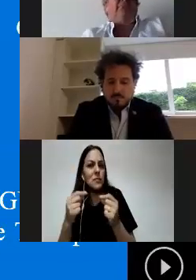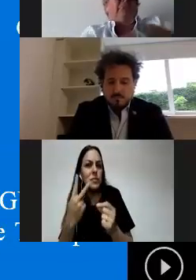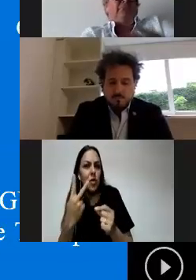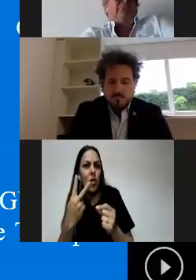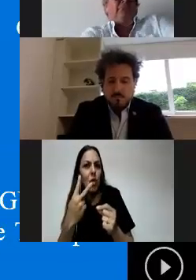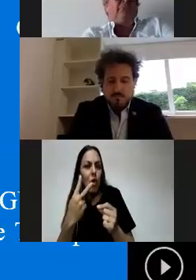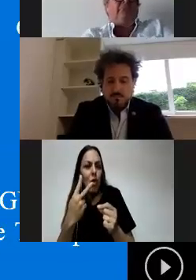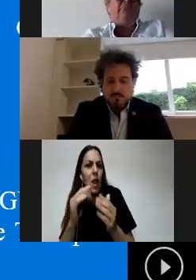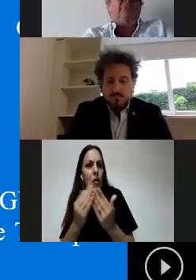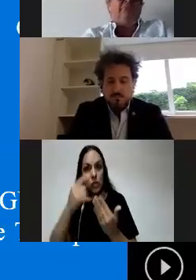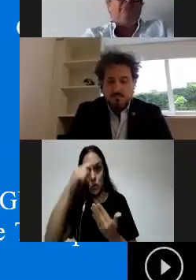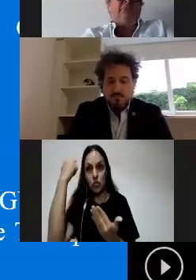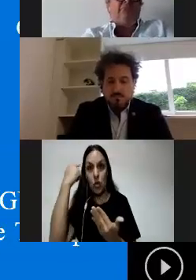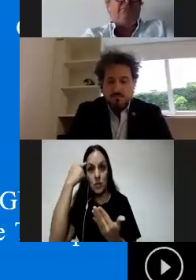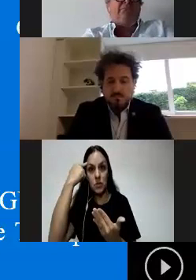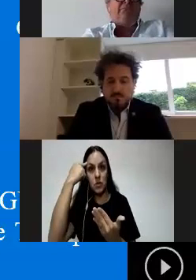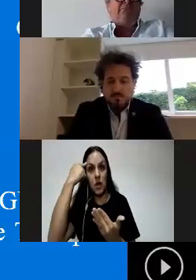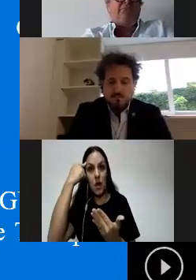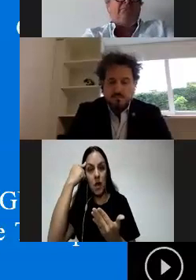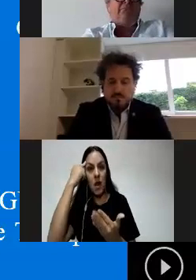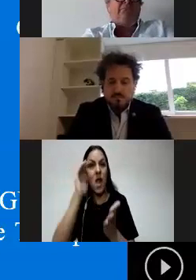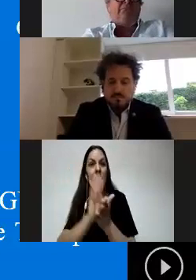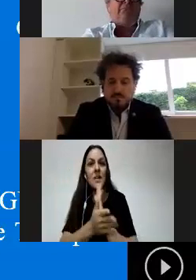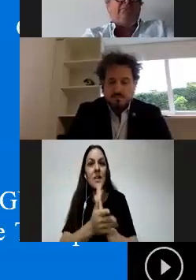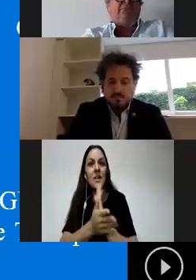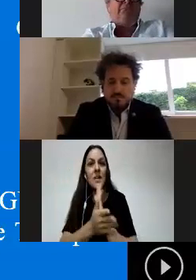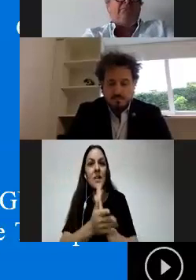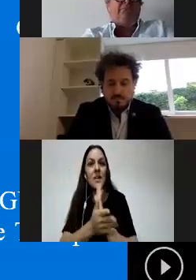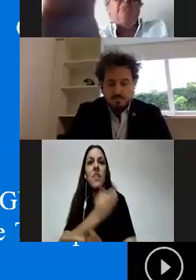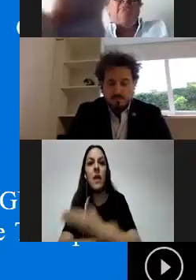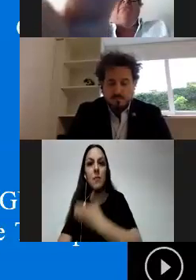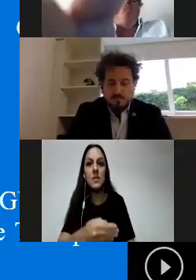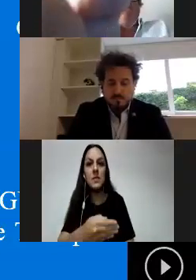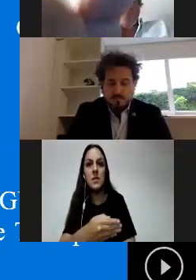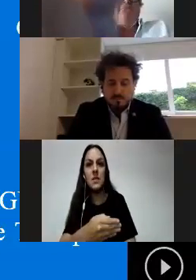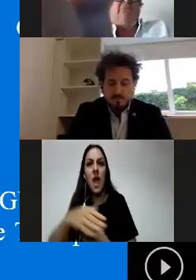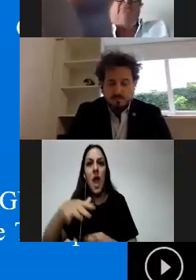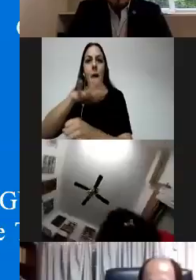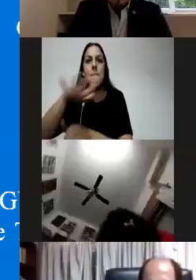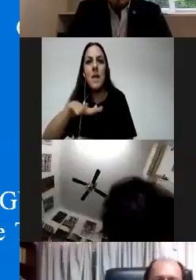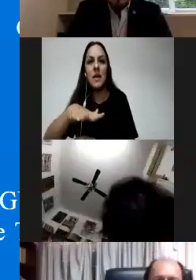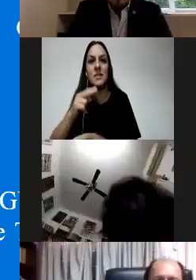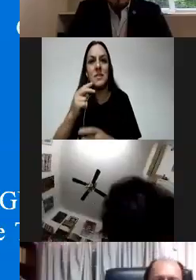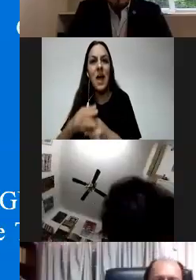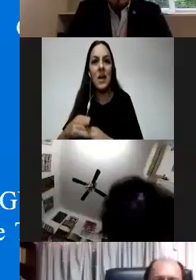facultad, gratuidad y discapacidad, limitación de las plazas, excepciones al principio de gratuidad,